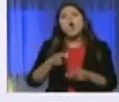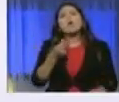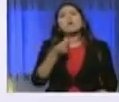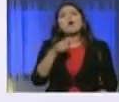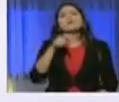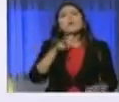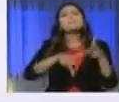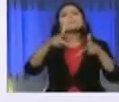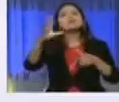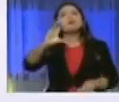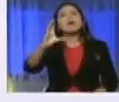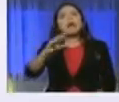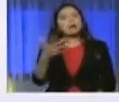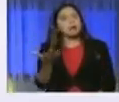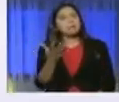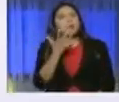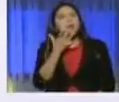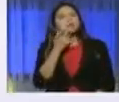Caracas, por ejemplo?